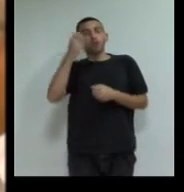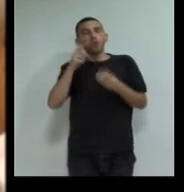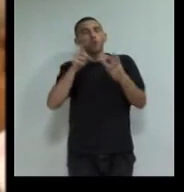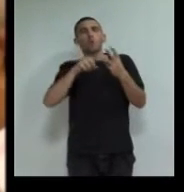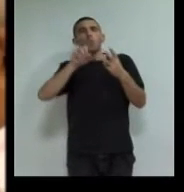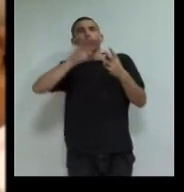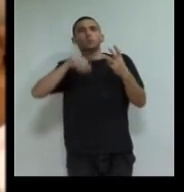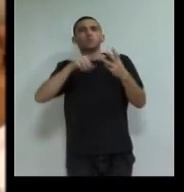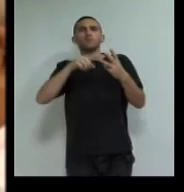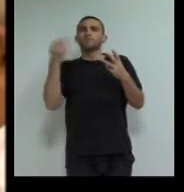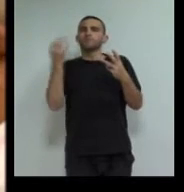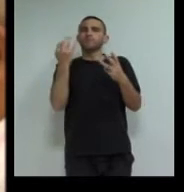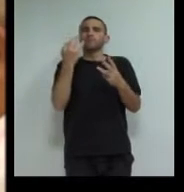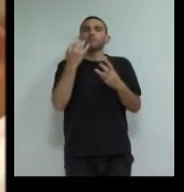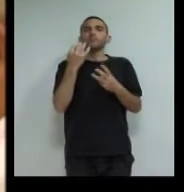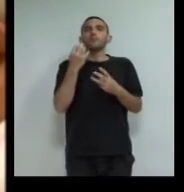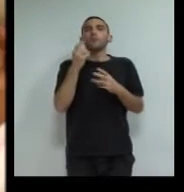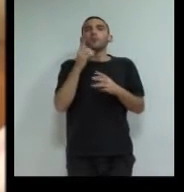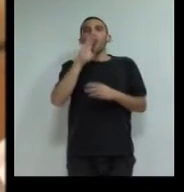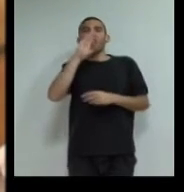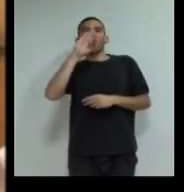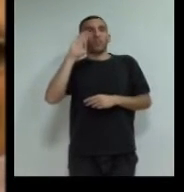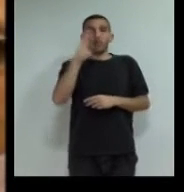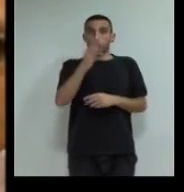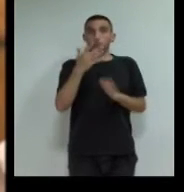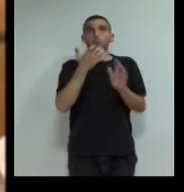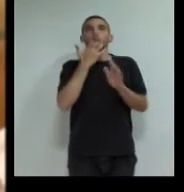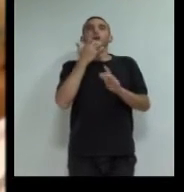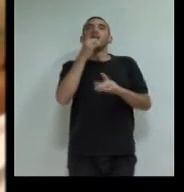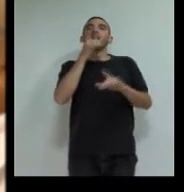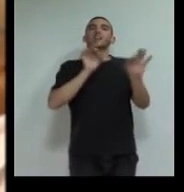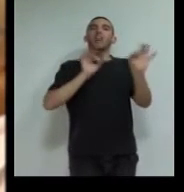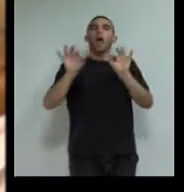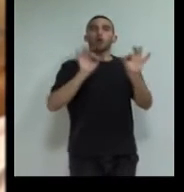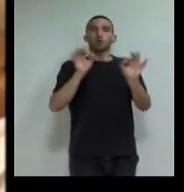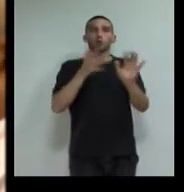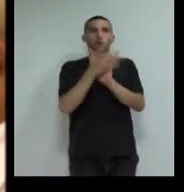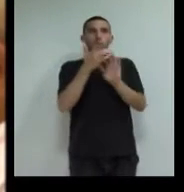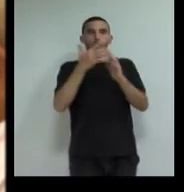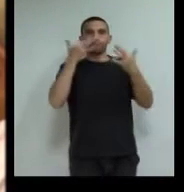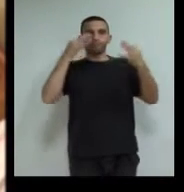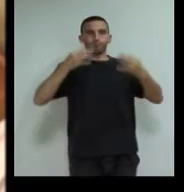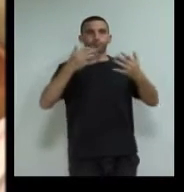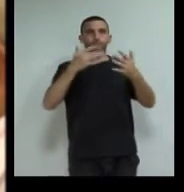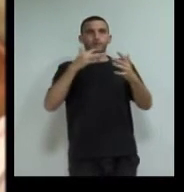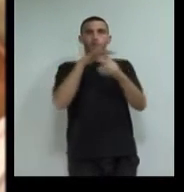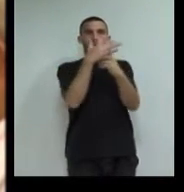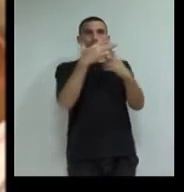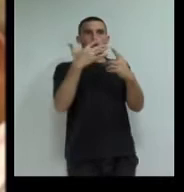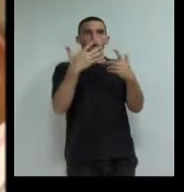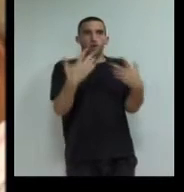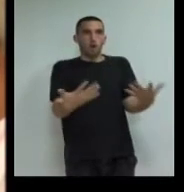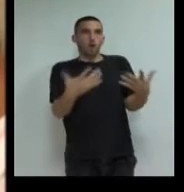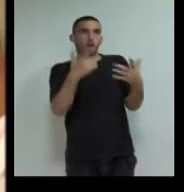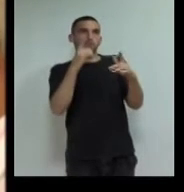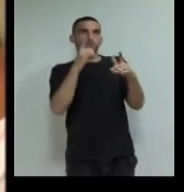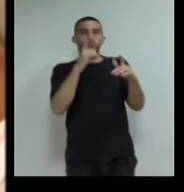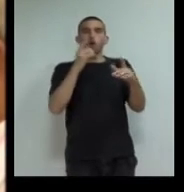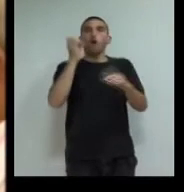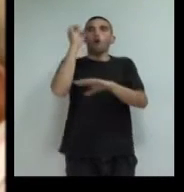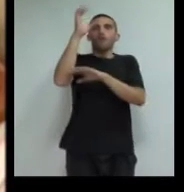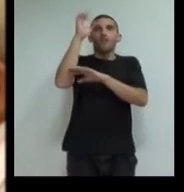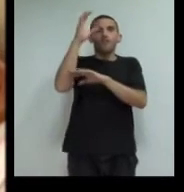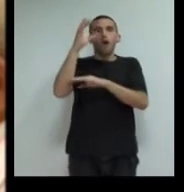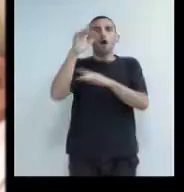directo, que es el directo de, por ejemplo, del teatro, es el directo de un evento cualquiera, de una conferencia,